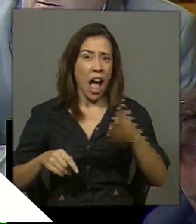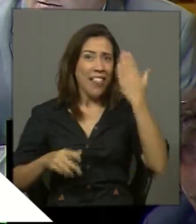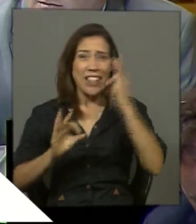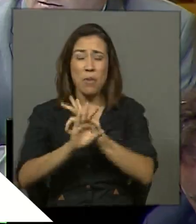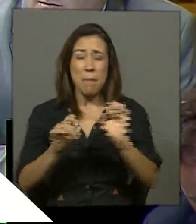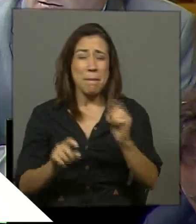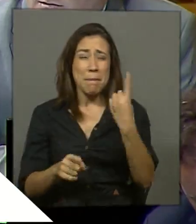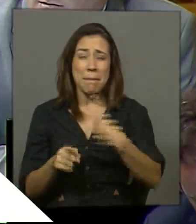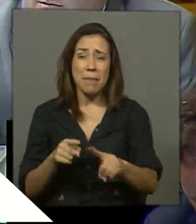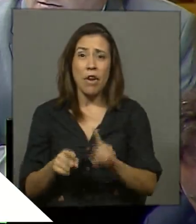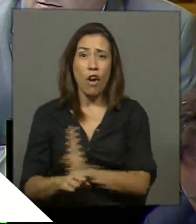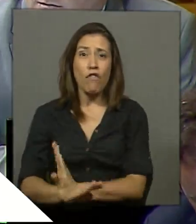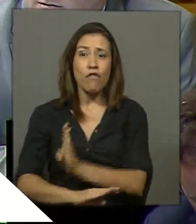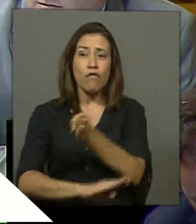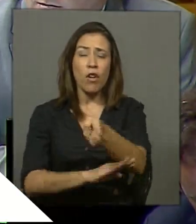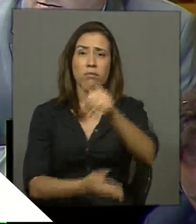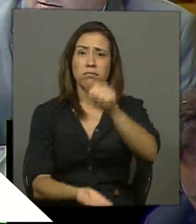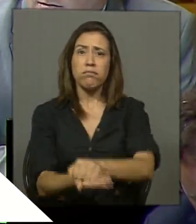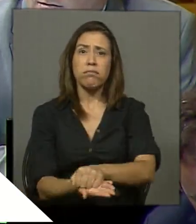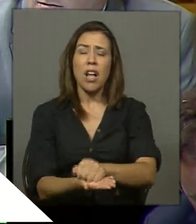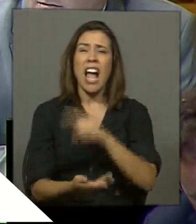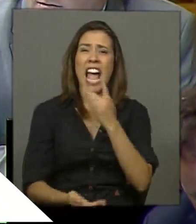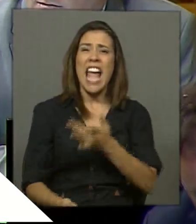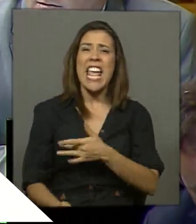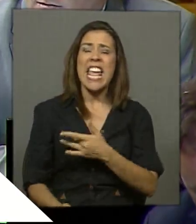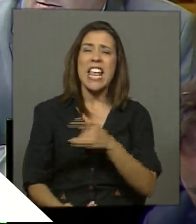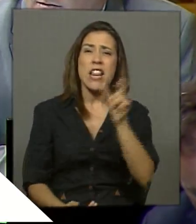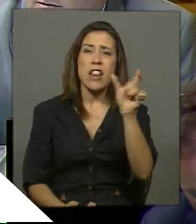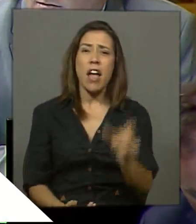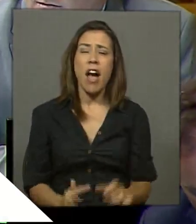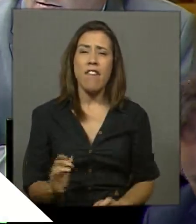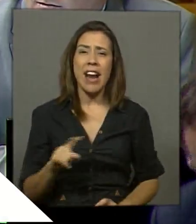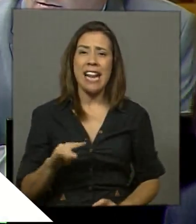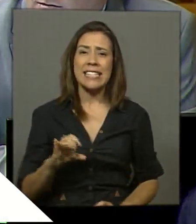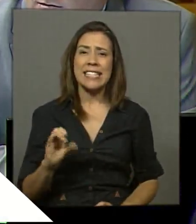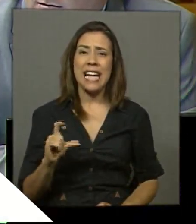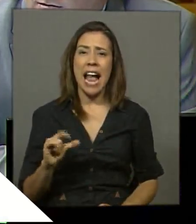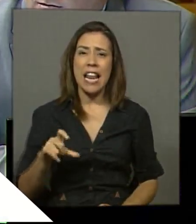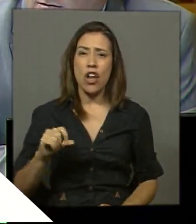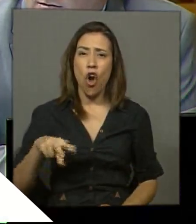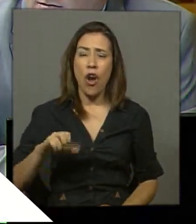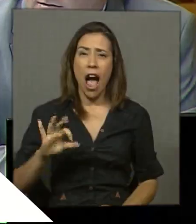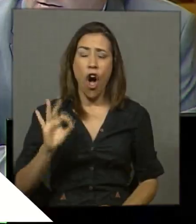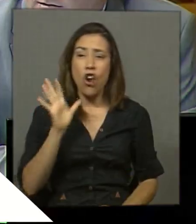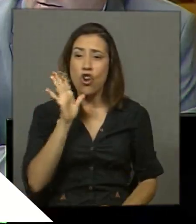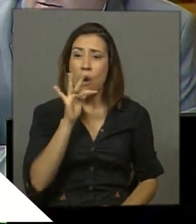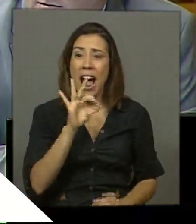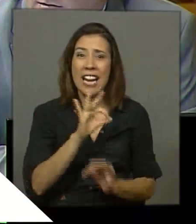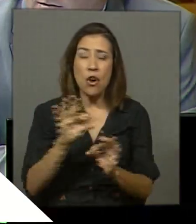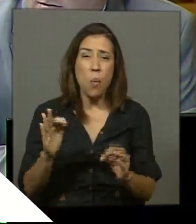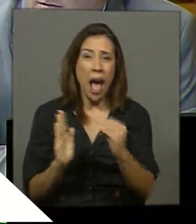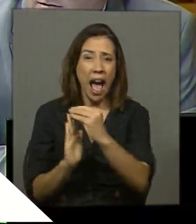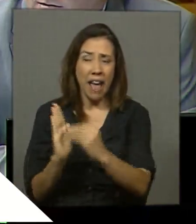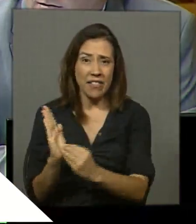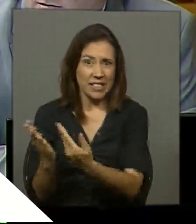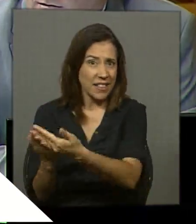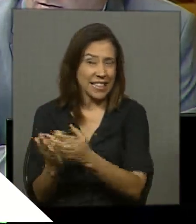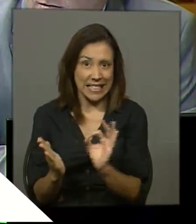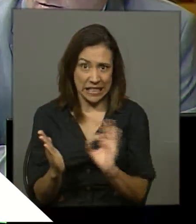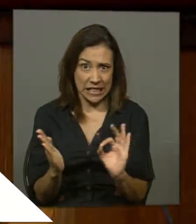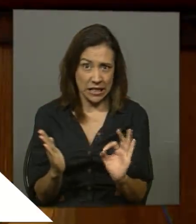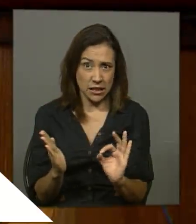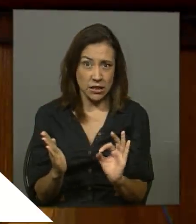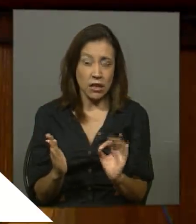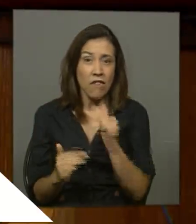precedentes fueron a alegar la inocencia de francisc alinc sin tener ni los antecedentes